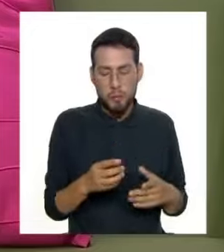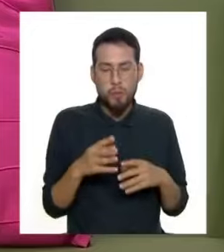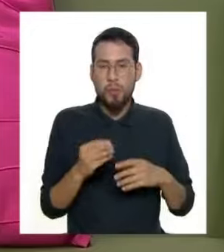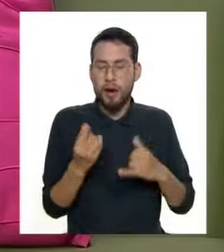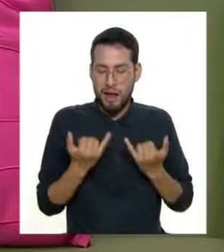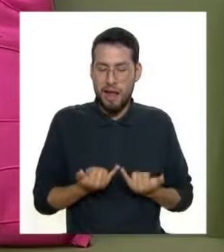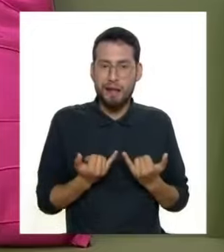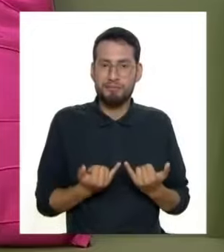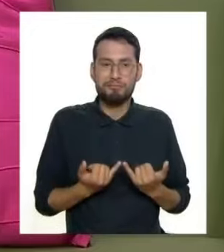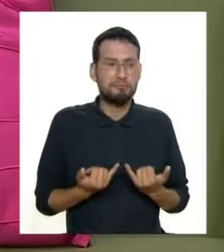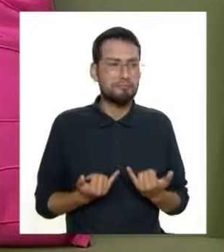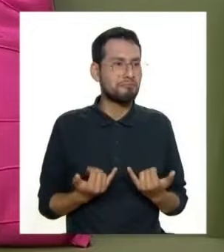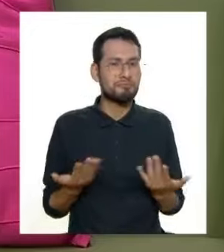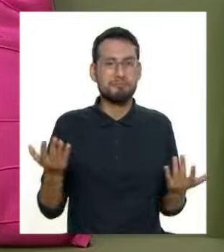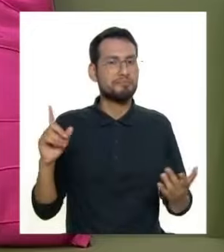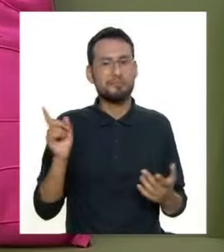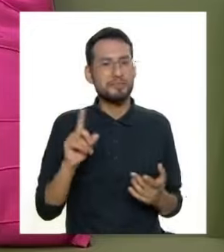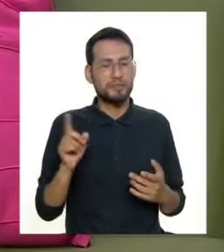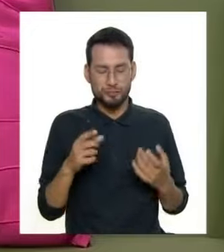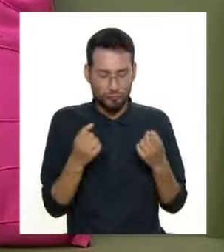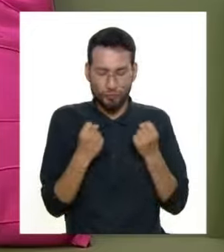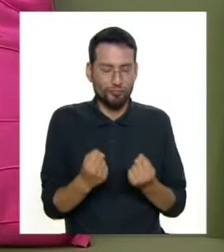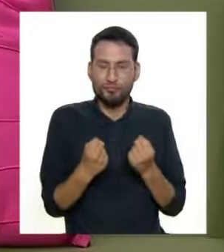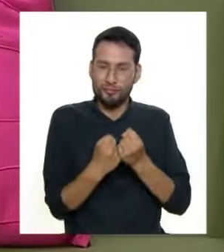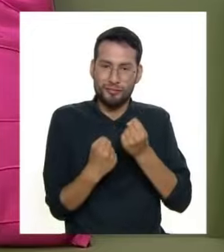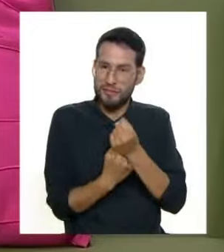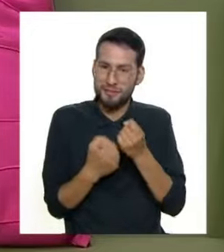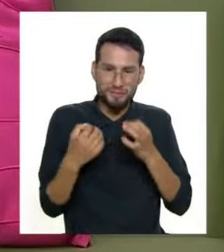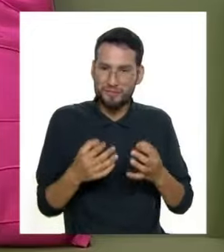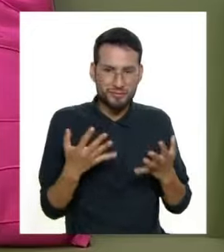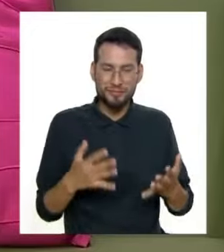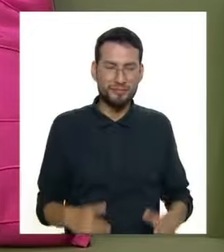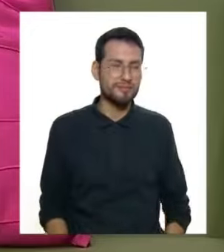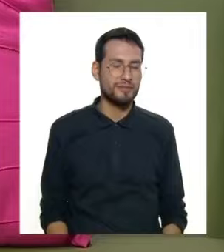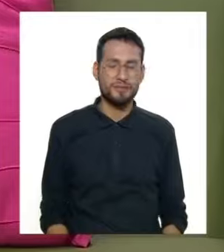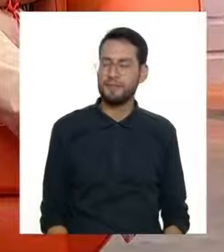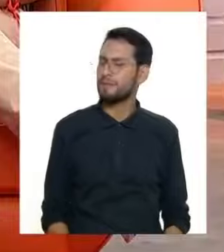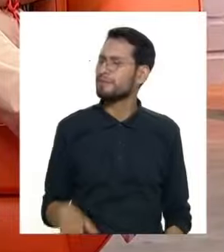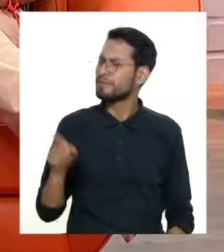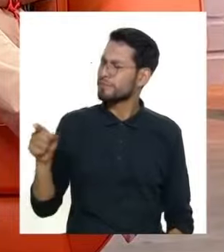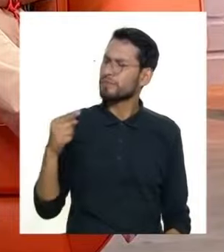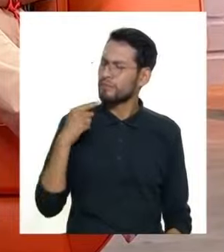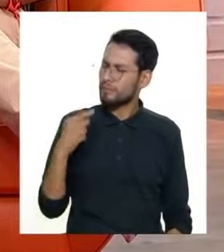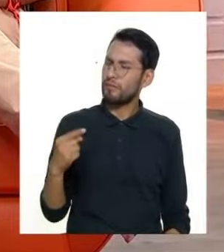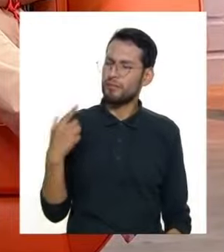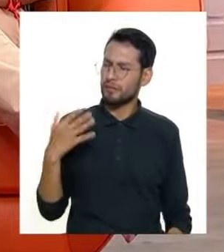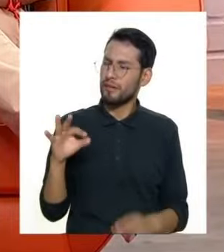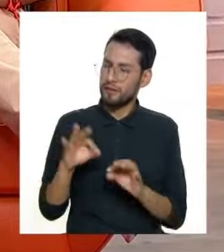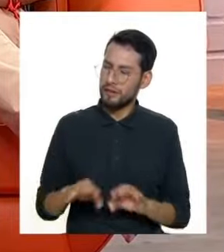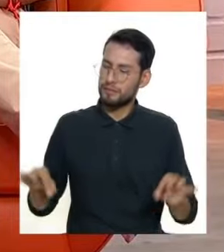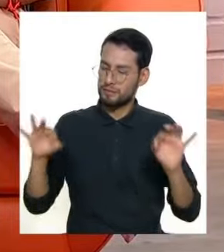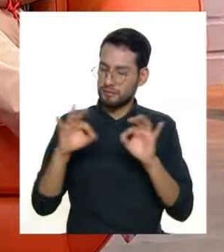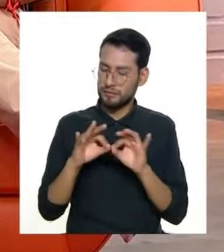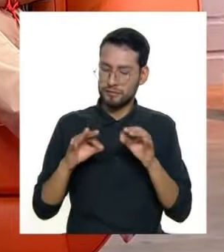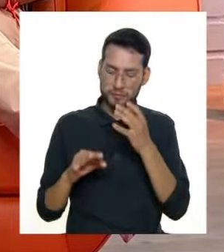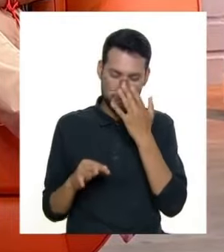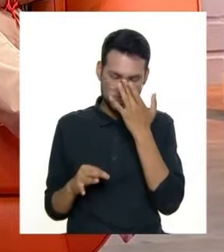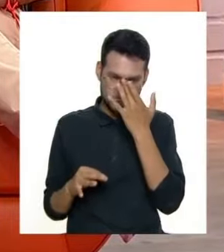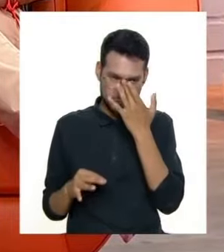presente no está sólido, no está real. Ahora, algo que tú dijiste que es muy importante, que